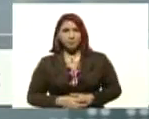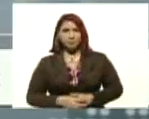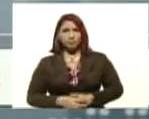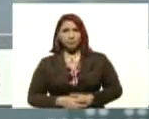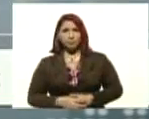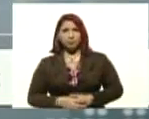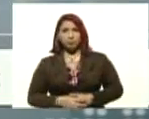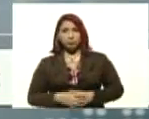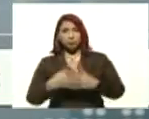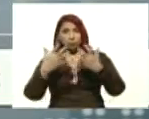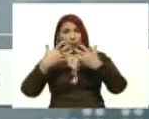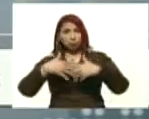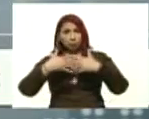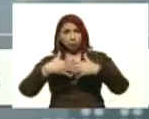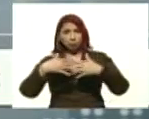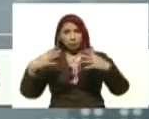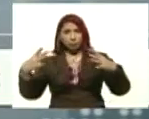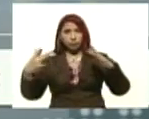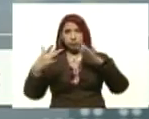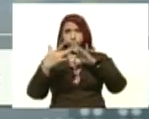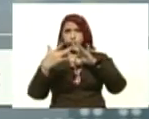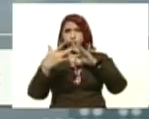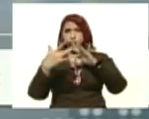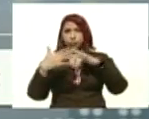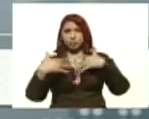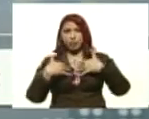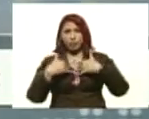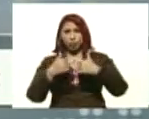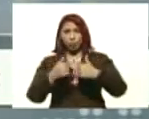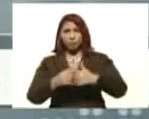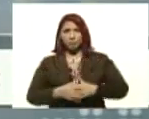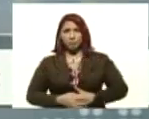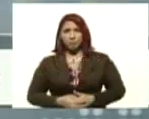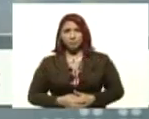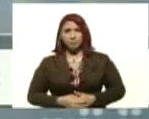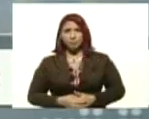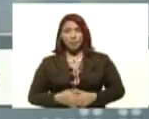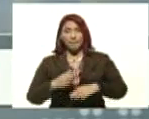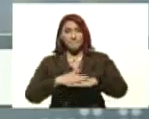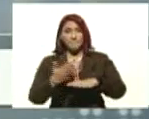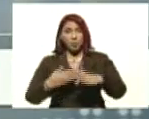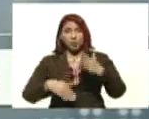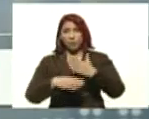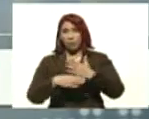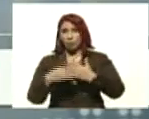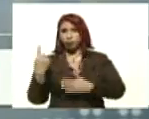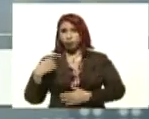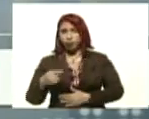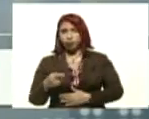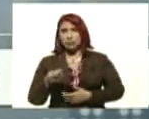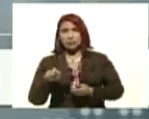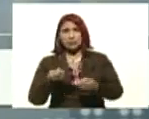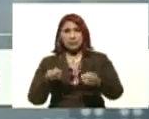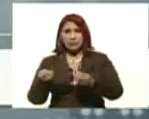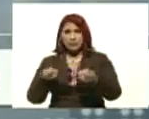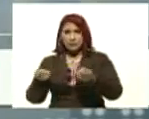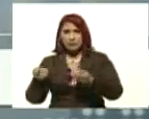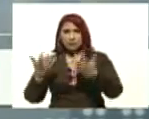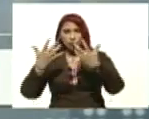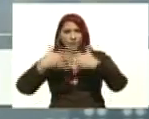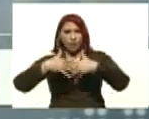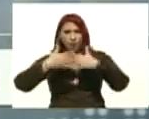industrial vinculado a la salud, porque vamos a poner en servicio la